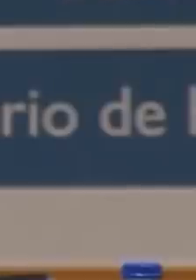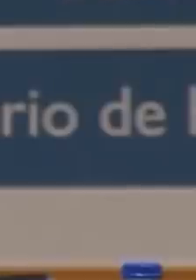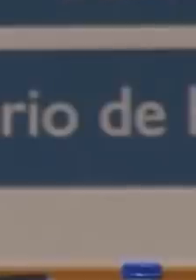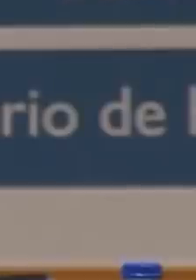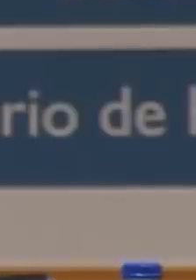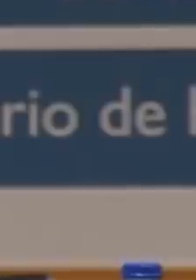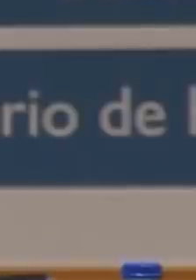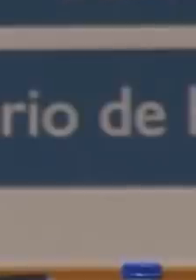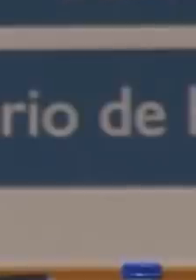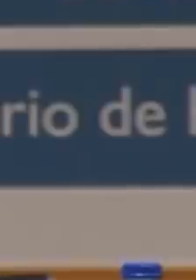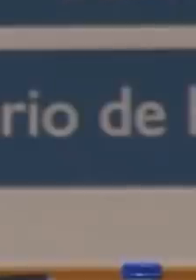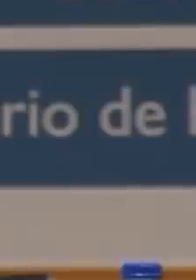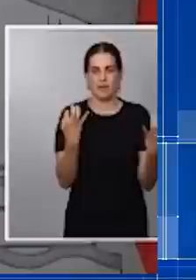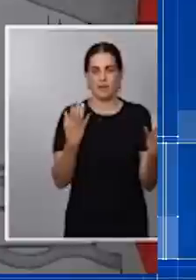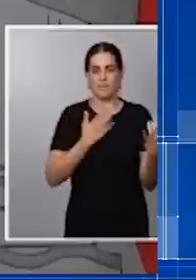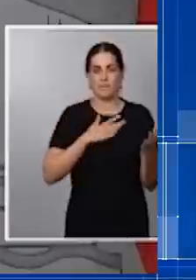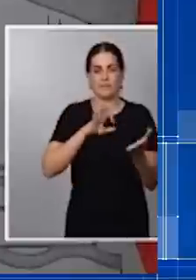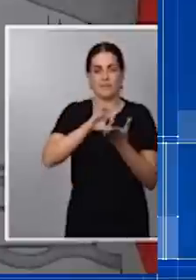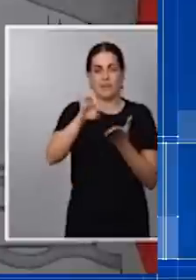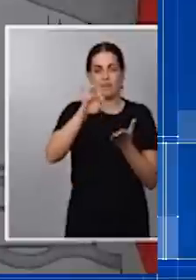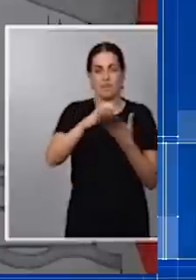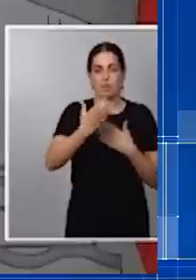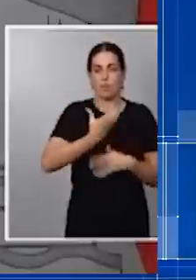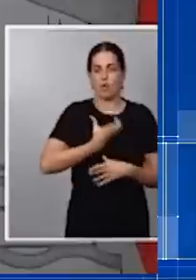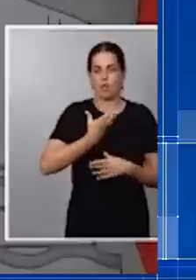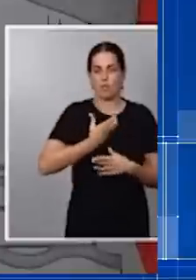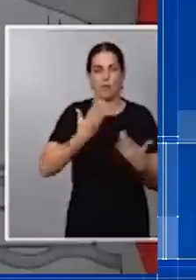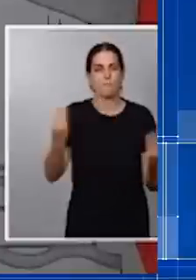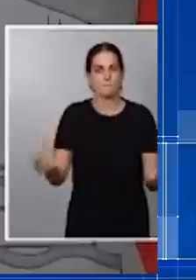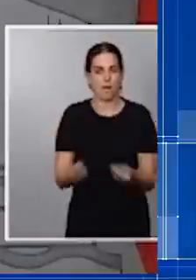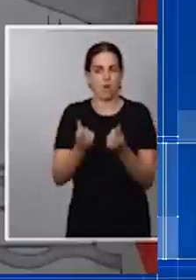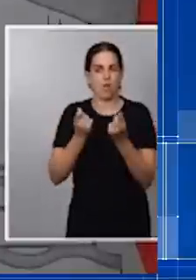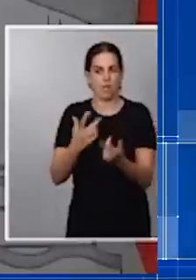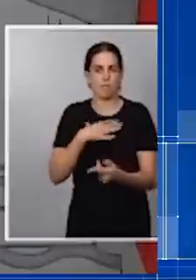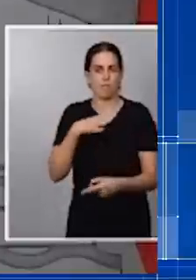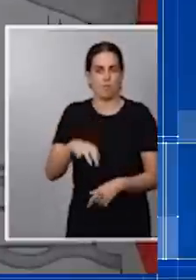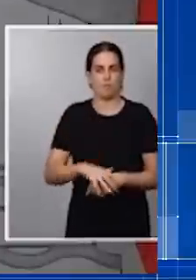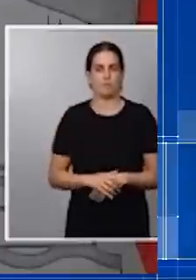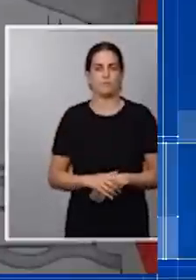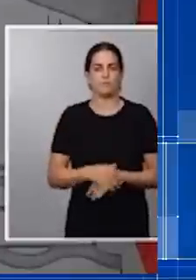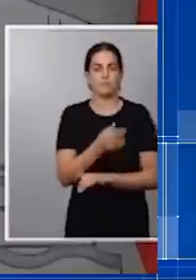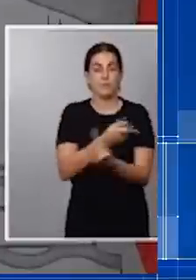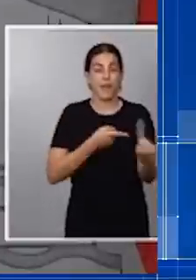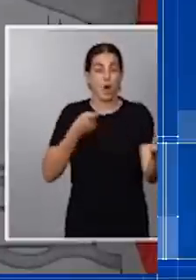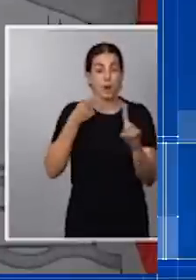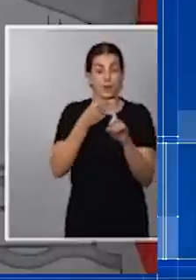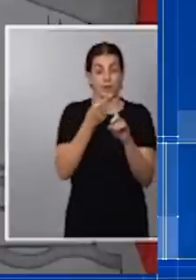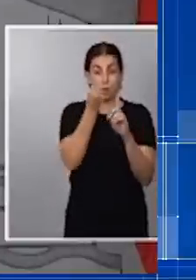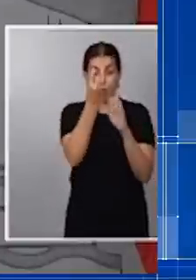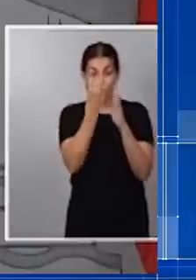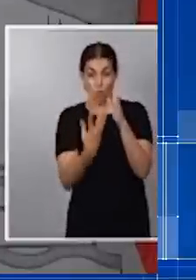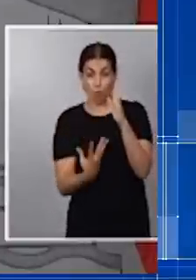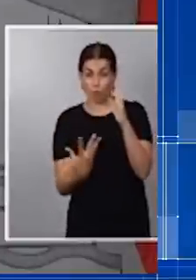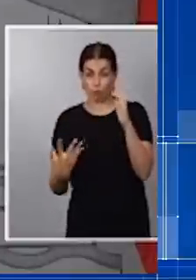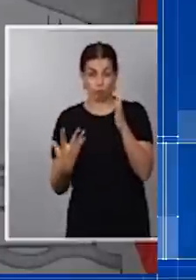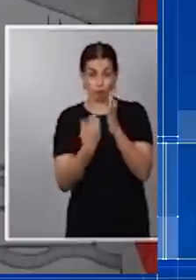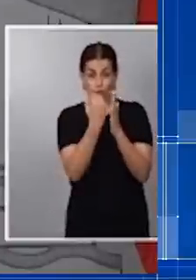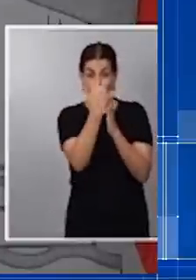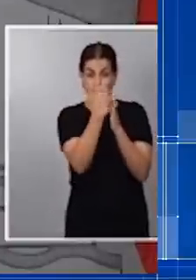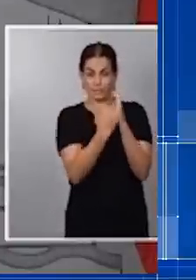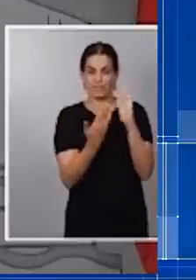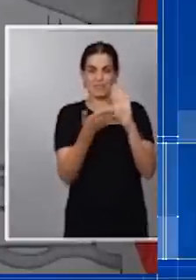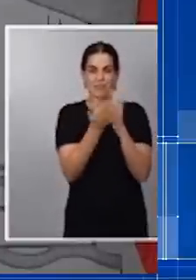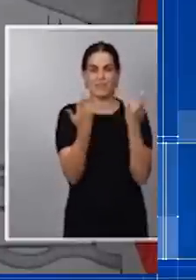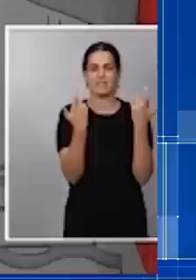del 4,3%. El objetivo de todos estos números no es otro que el sector público actúe en